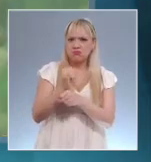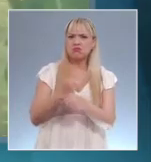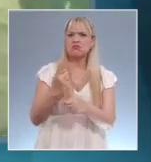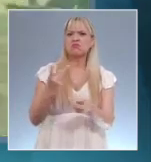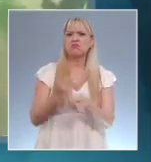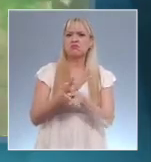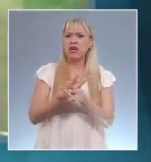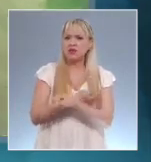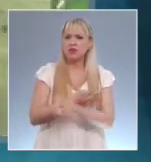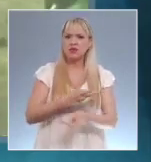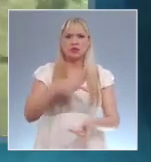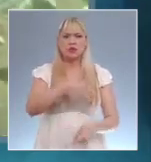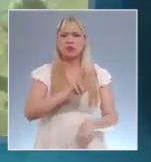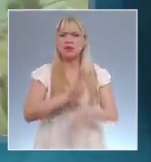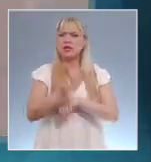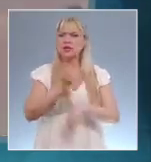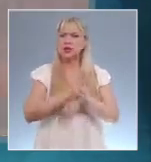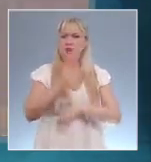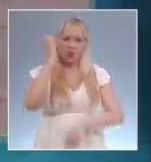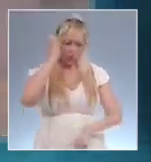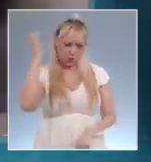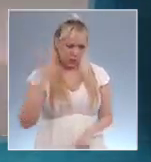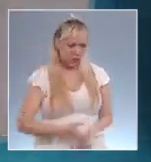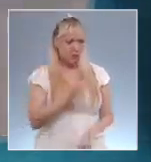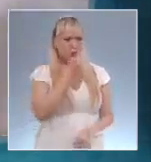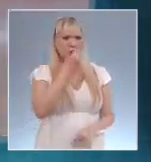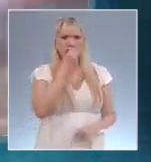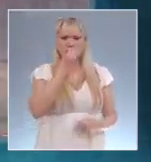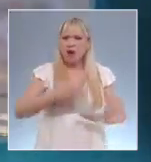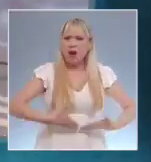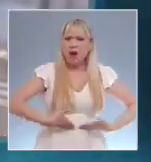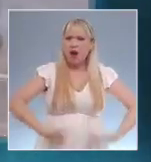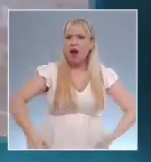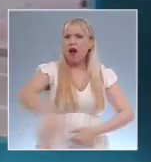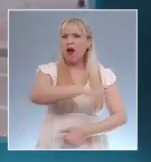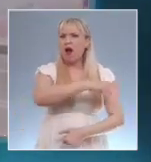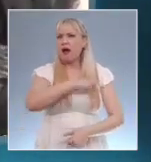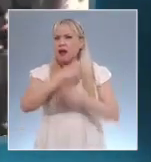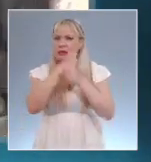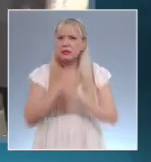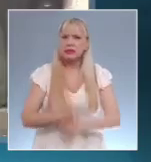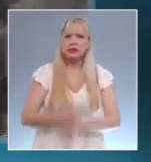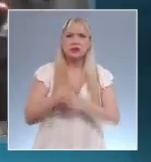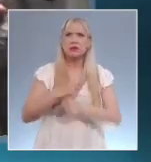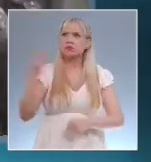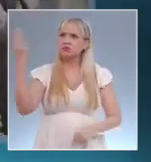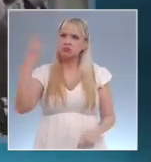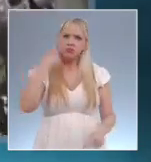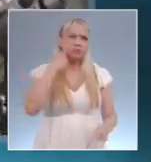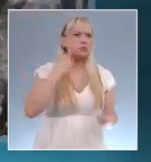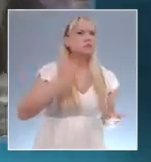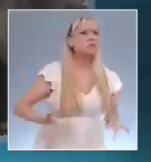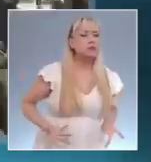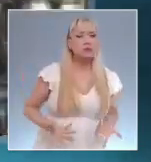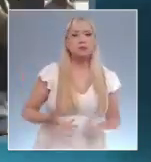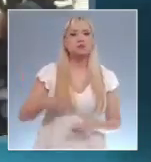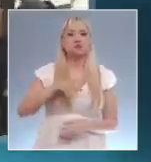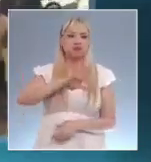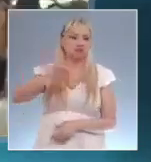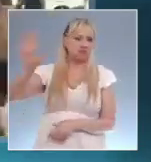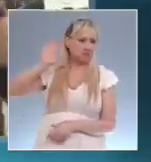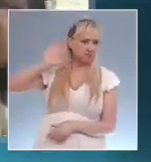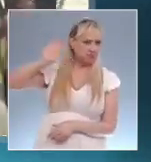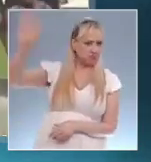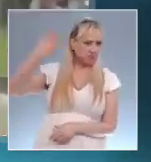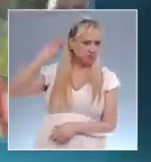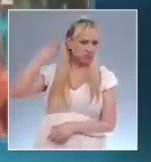decisión tiene graves errores legales y es parte de una motivación política para presionar un cambio de régimen por parte de potencias extranjeras. Para